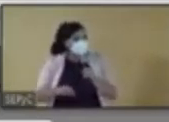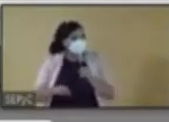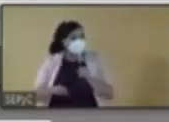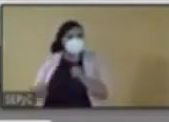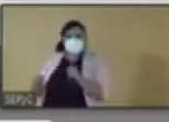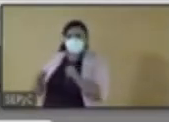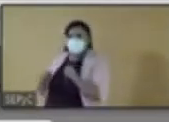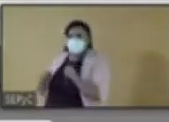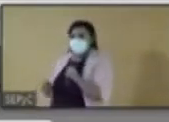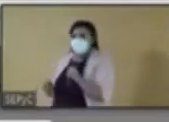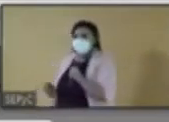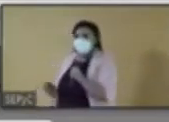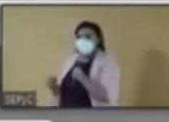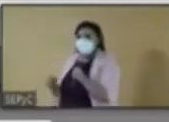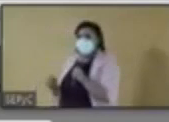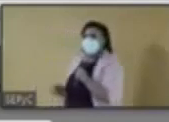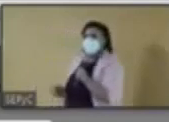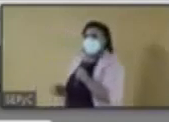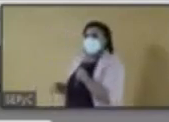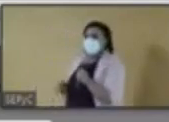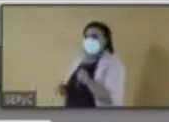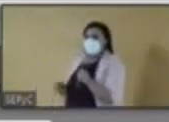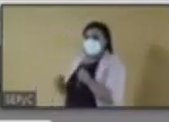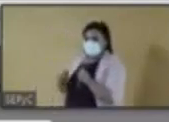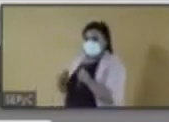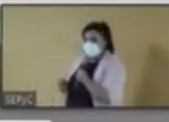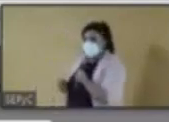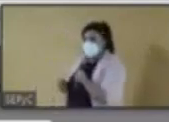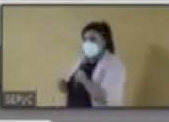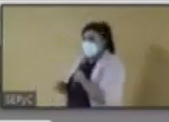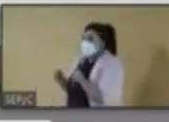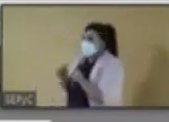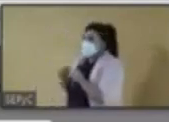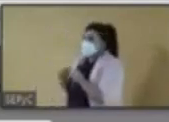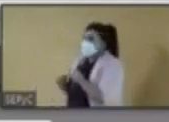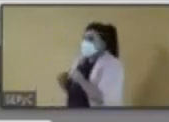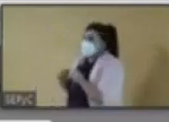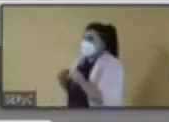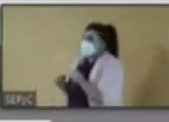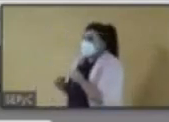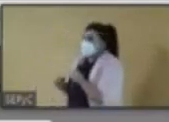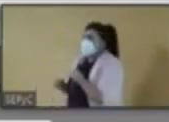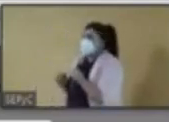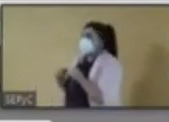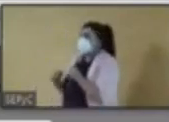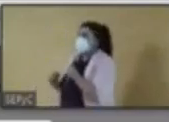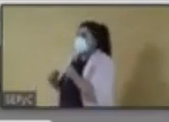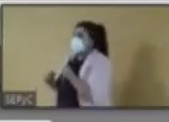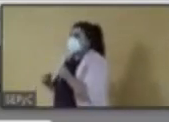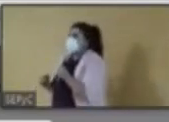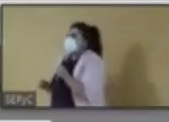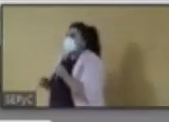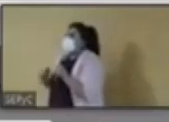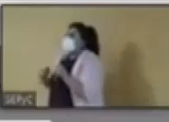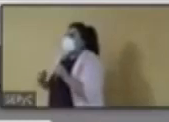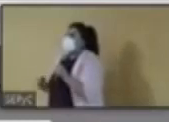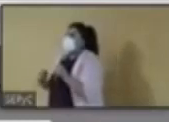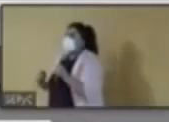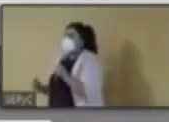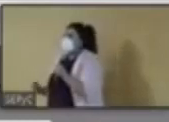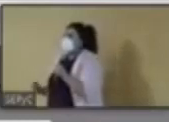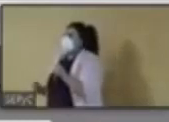la carta de aceptación, es decir, la carta donde vamos a insertar nuestro nombre y firma, aceptando que la